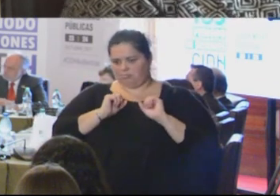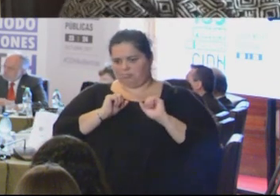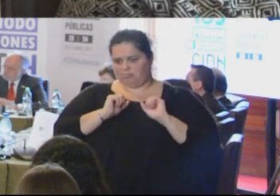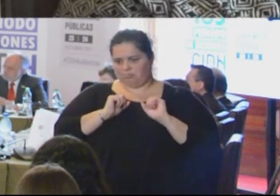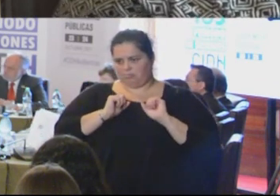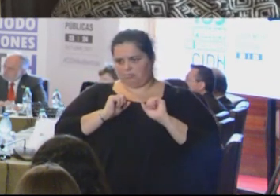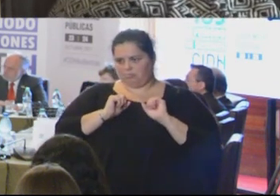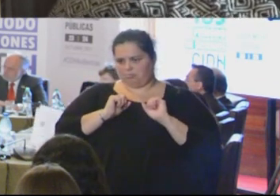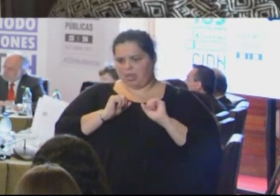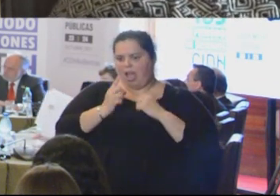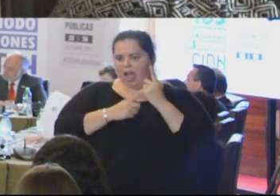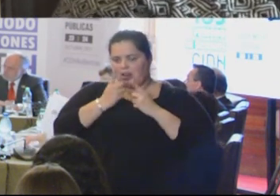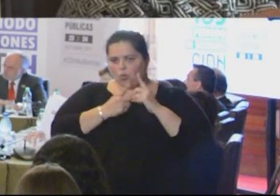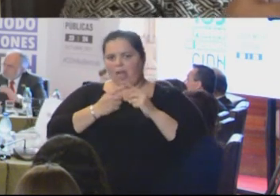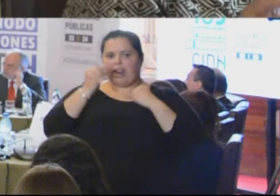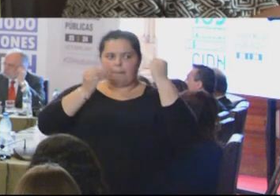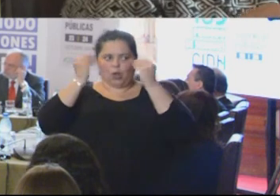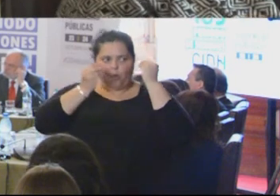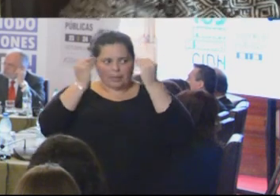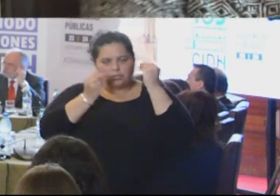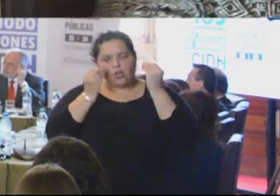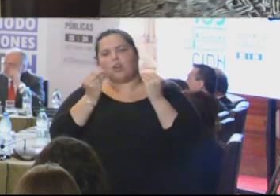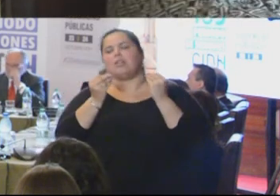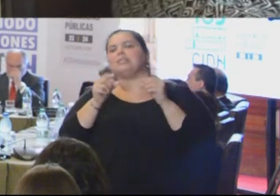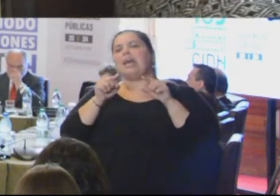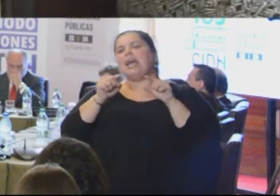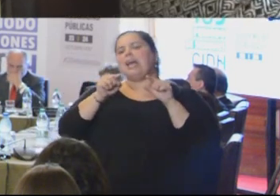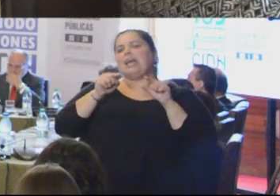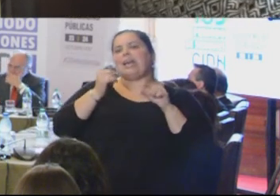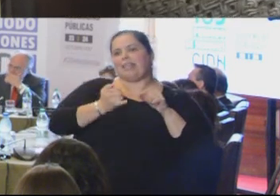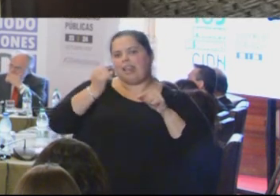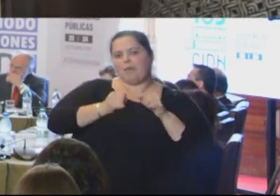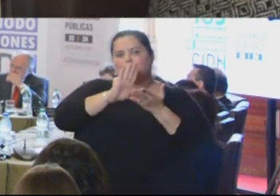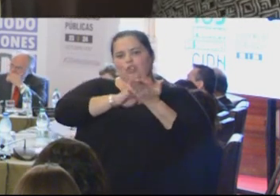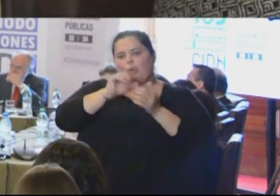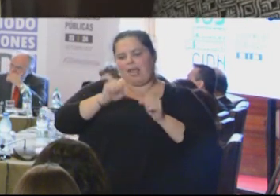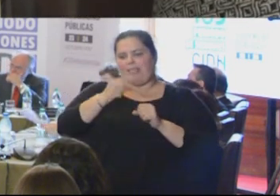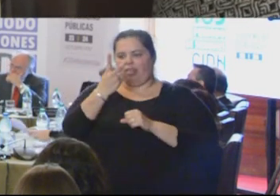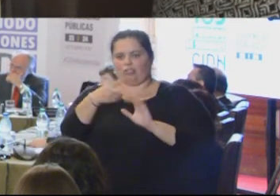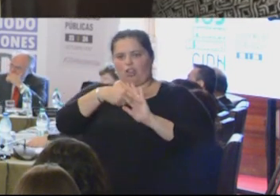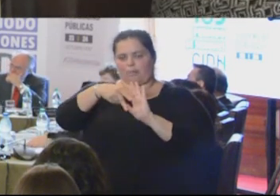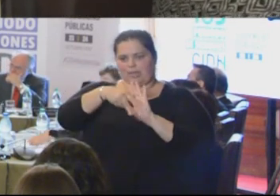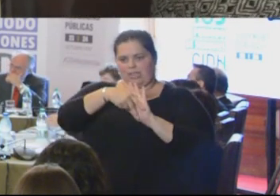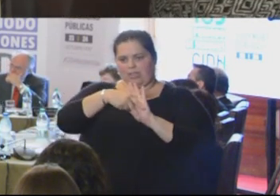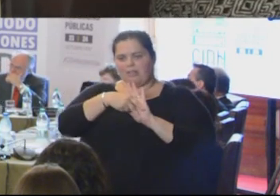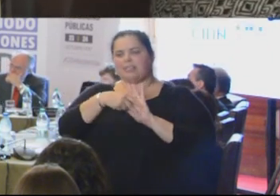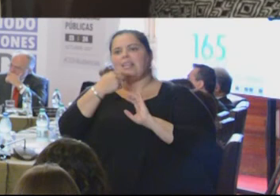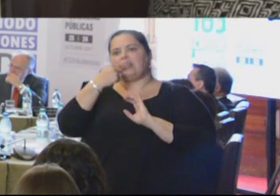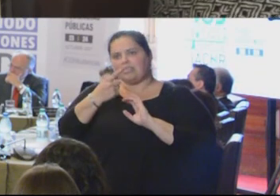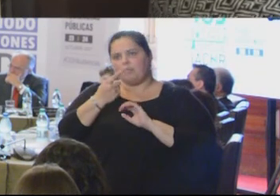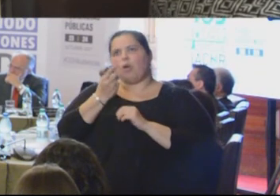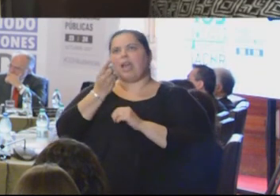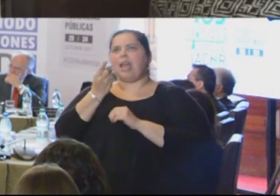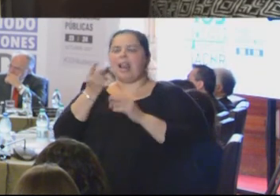algunas de las preocupaciones que advertimos sobre estas dos normativas solicitamos que frente a ellas la comisión interamericana se